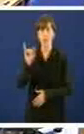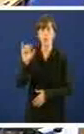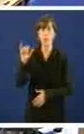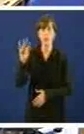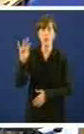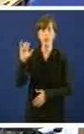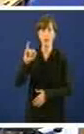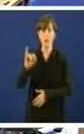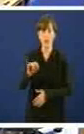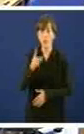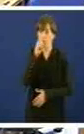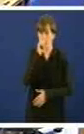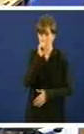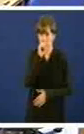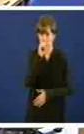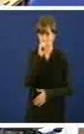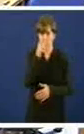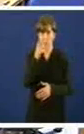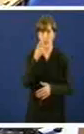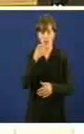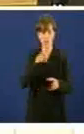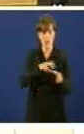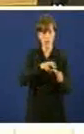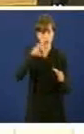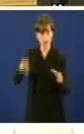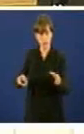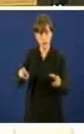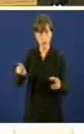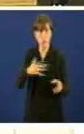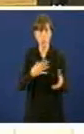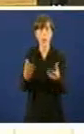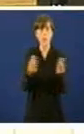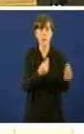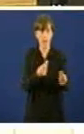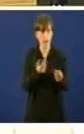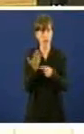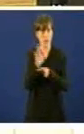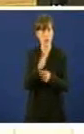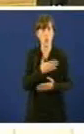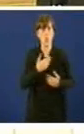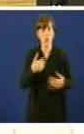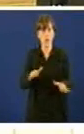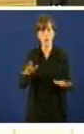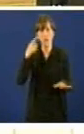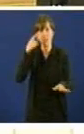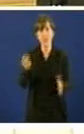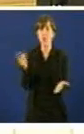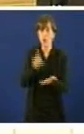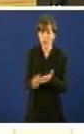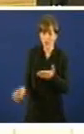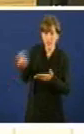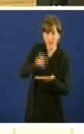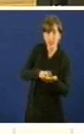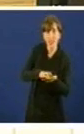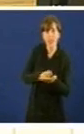Simplemente un recordatorio antes de abandonar a tribuna Que pode voste demostrar calquera tipo de papéis Pero que en calquera caso que saiba para outra vez Que a tribuna non está para colocar